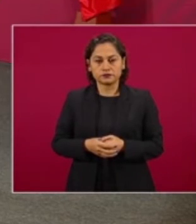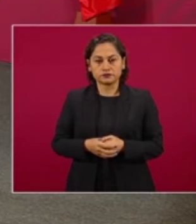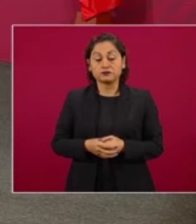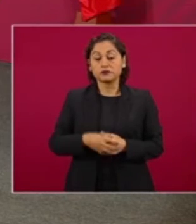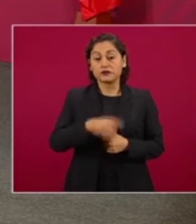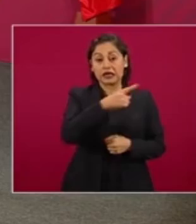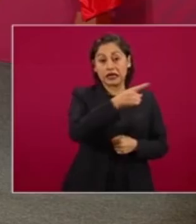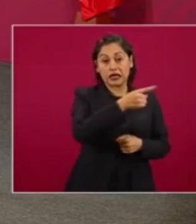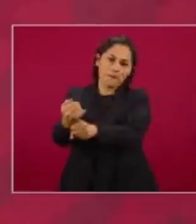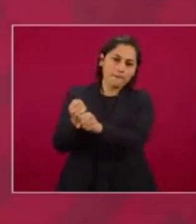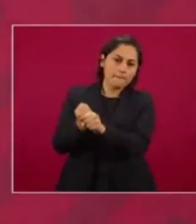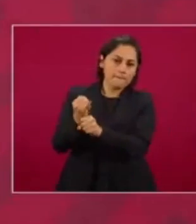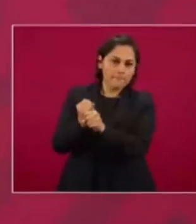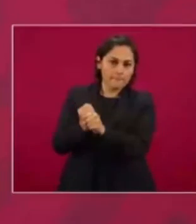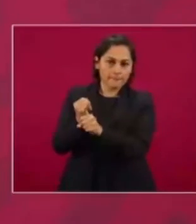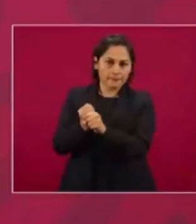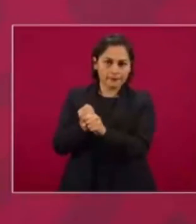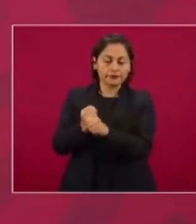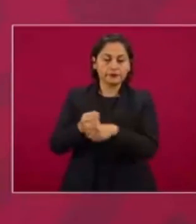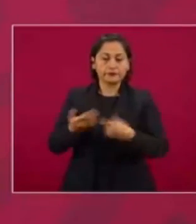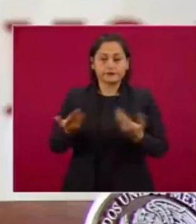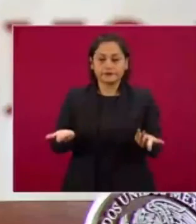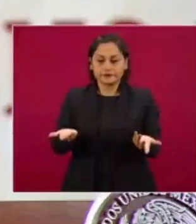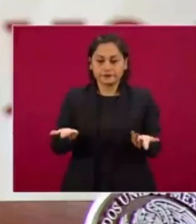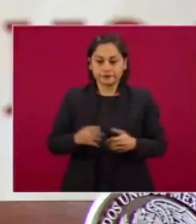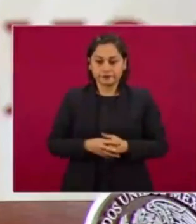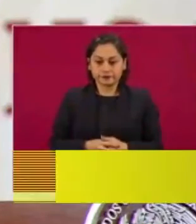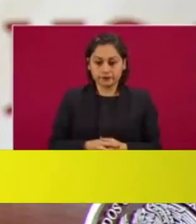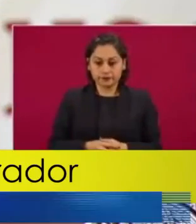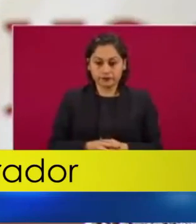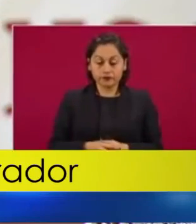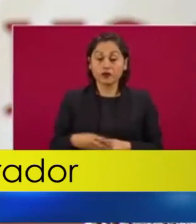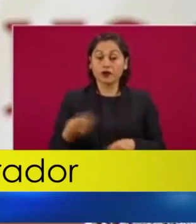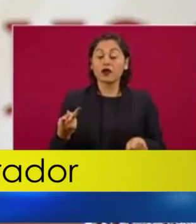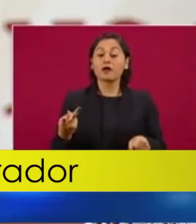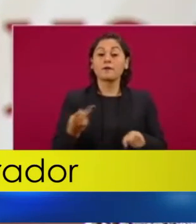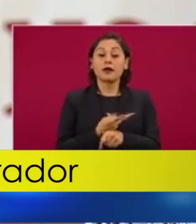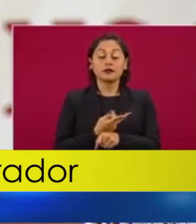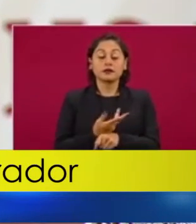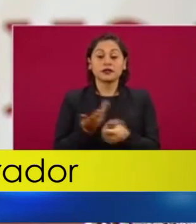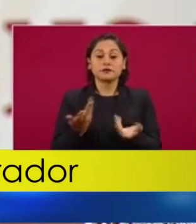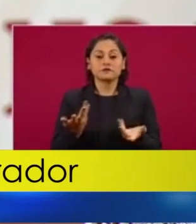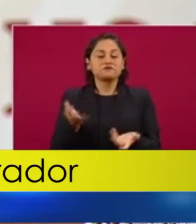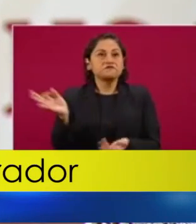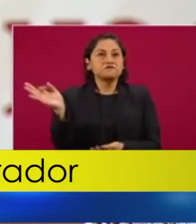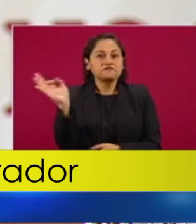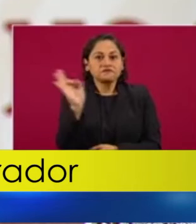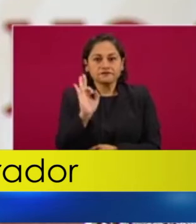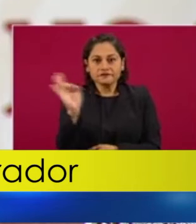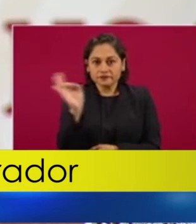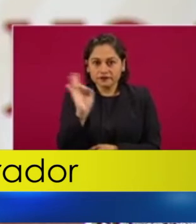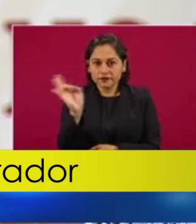elementos de prueba. ¿Qué va a suceder en el caso de que